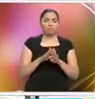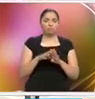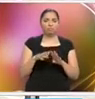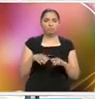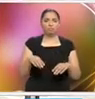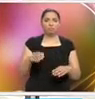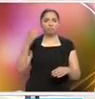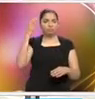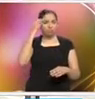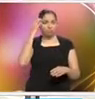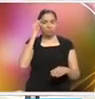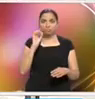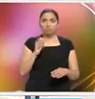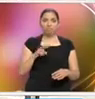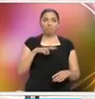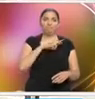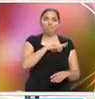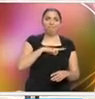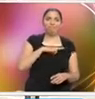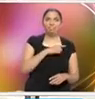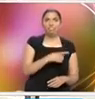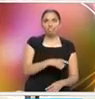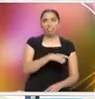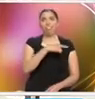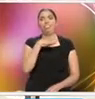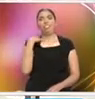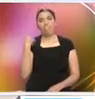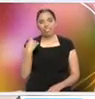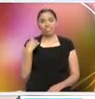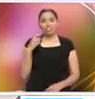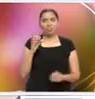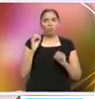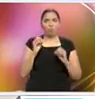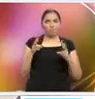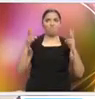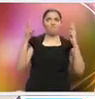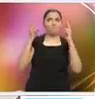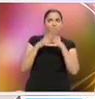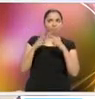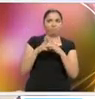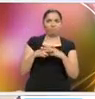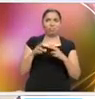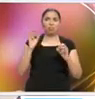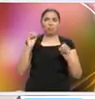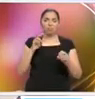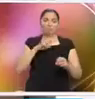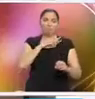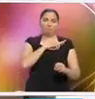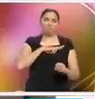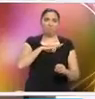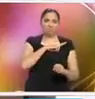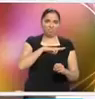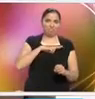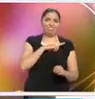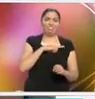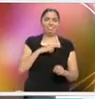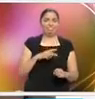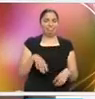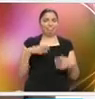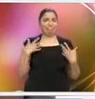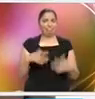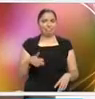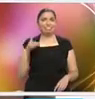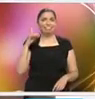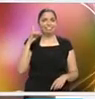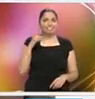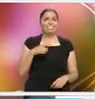mueren envenenados, otros mueren decapitados, otros mueren en batalla, envenenados por su esposa. Entonces era como, le gustaba así lo